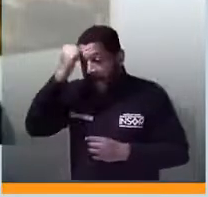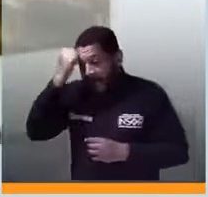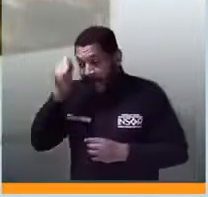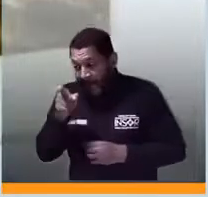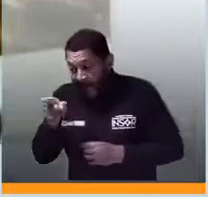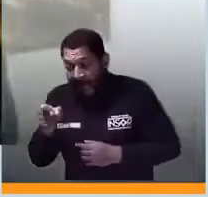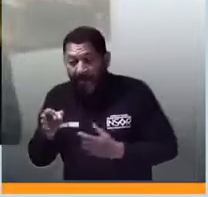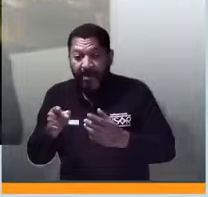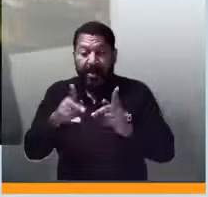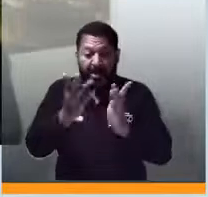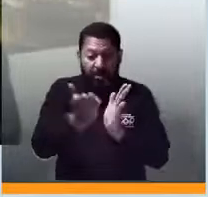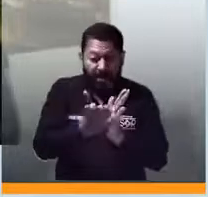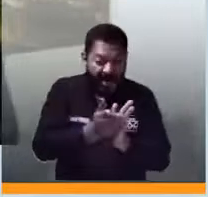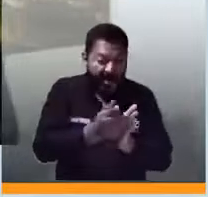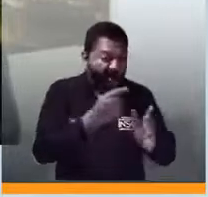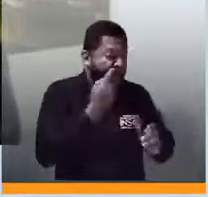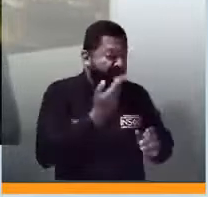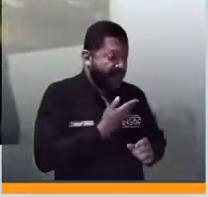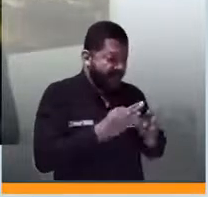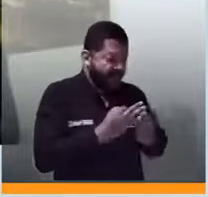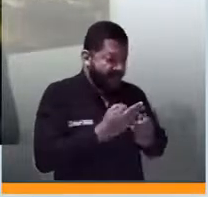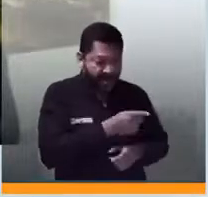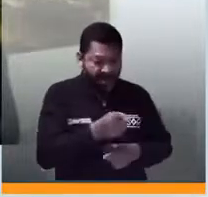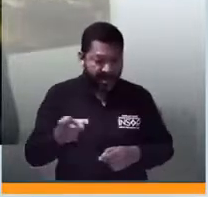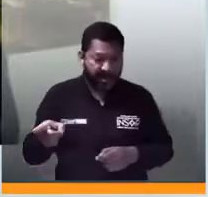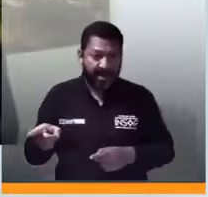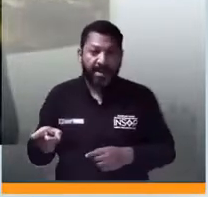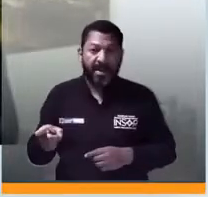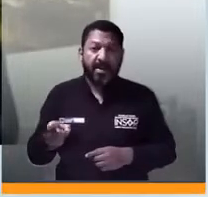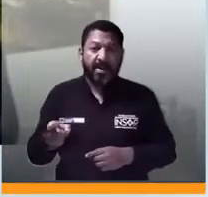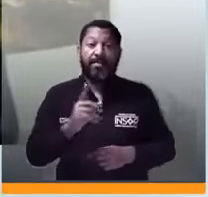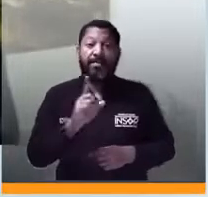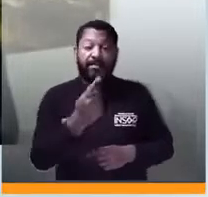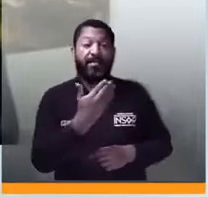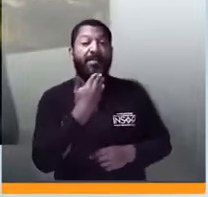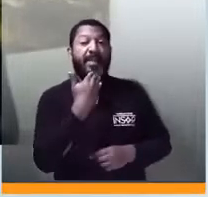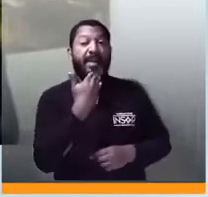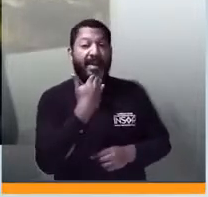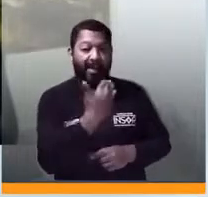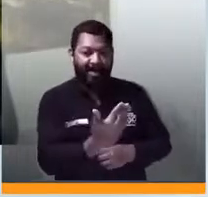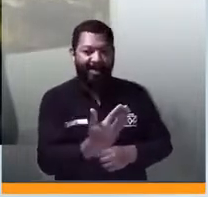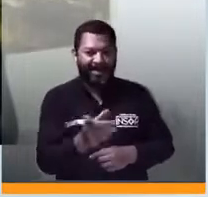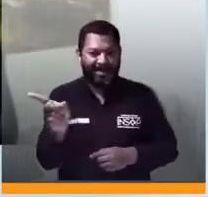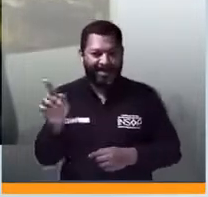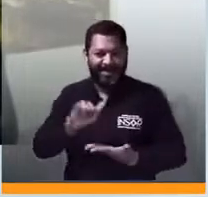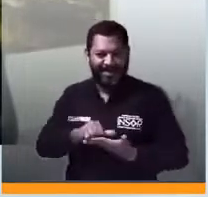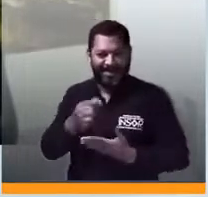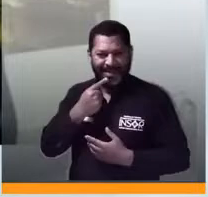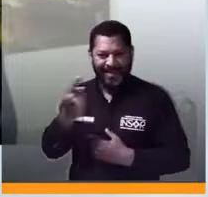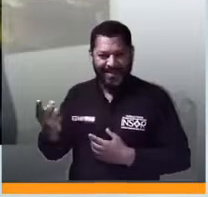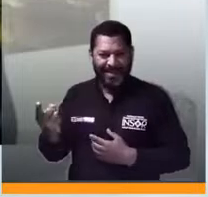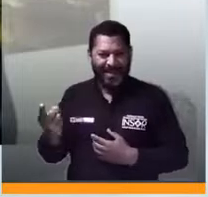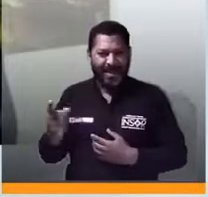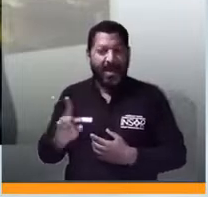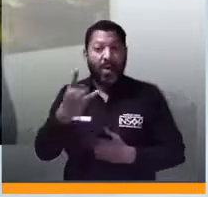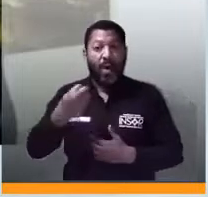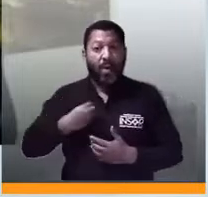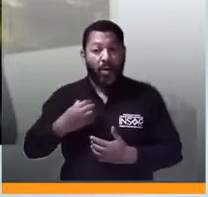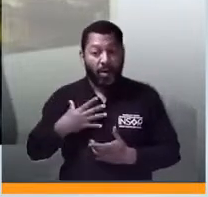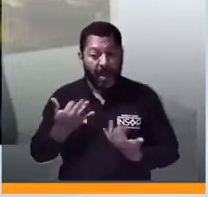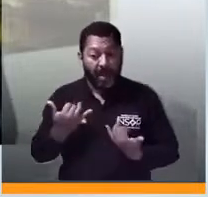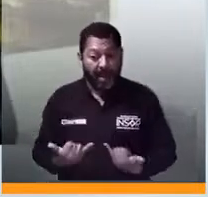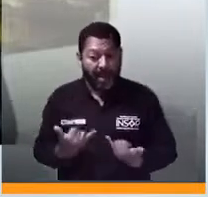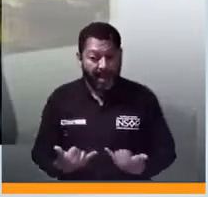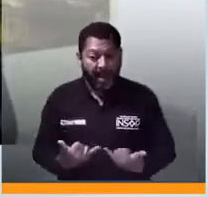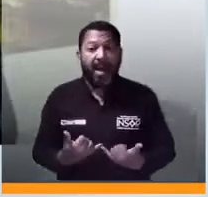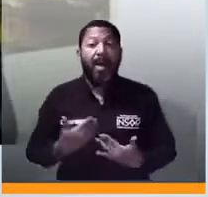los padres de familia, pues primero agradecerles por haber tenido la paciencia de la que usted habla para podernos dar la oportunidad de llegar